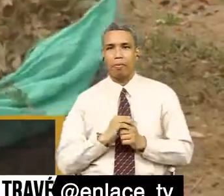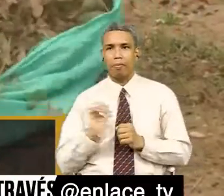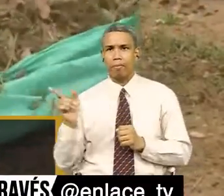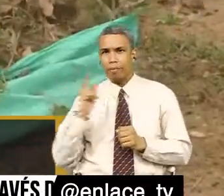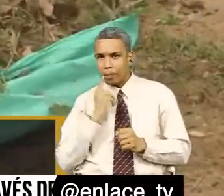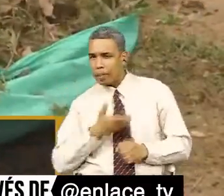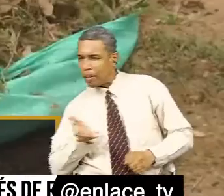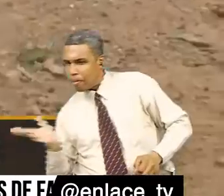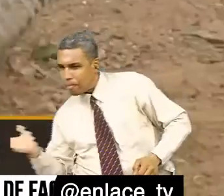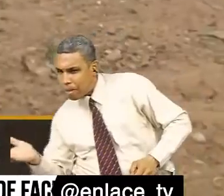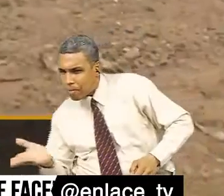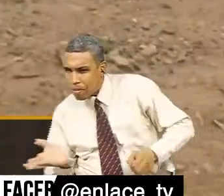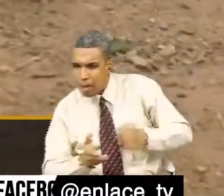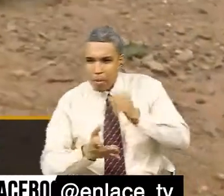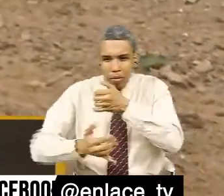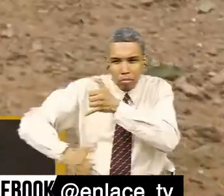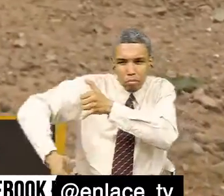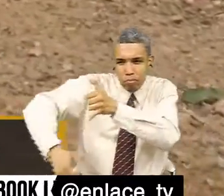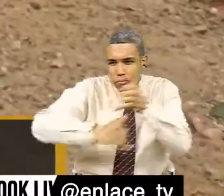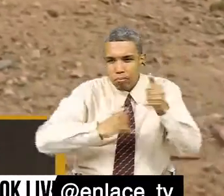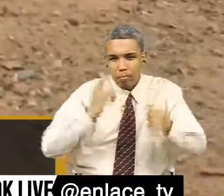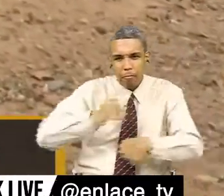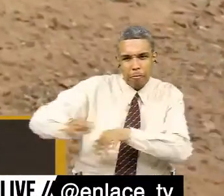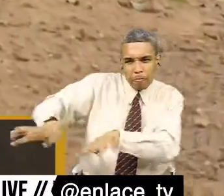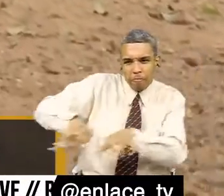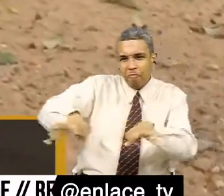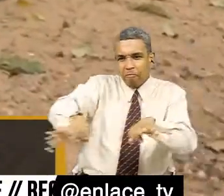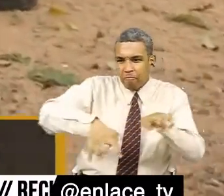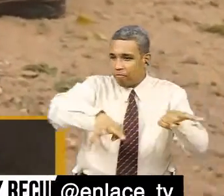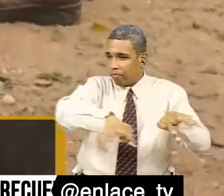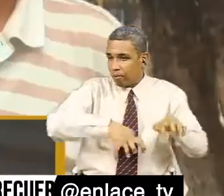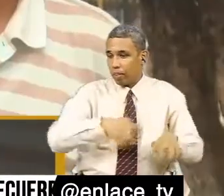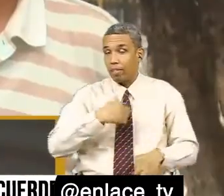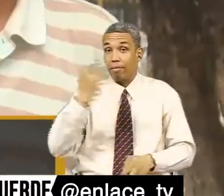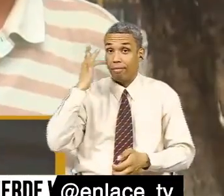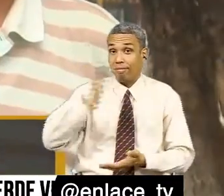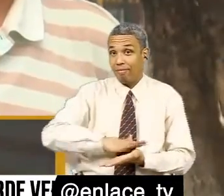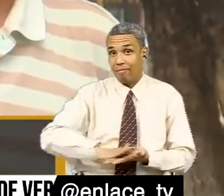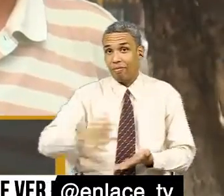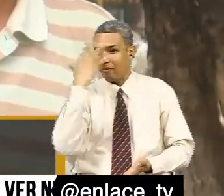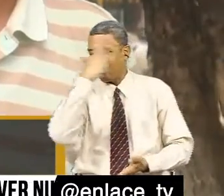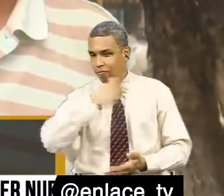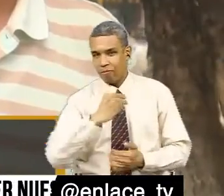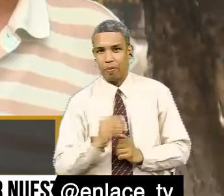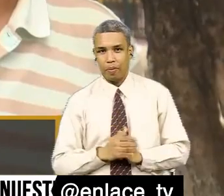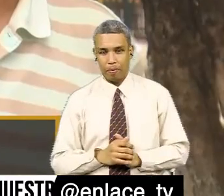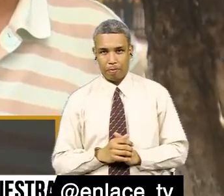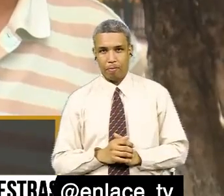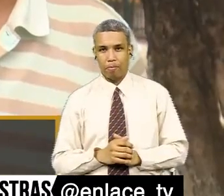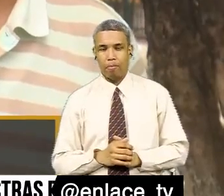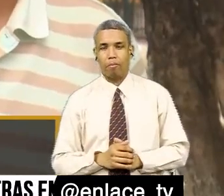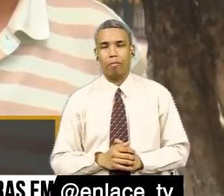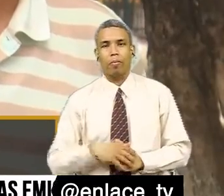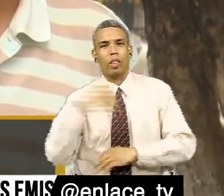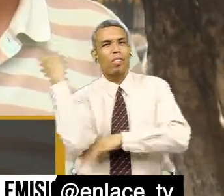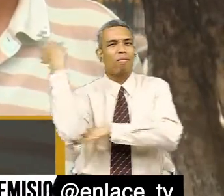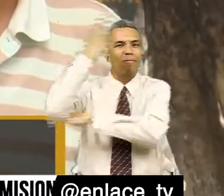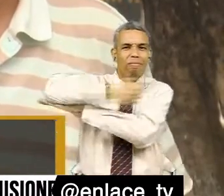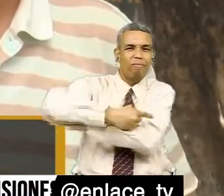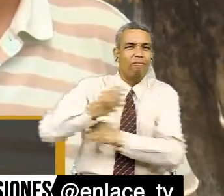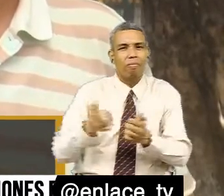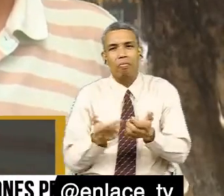este sector de la Comuna 5, donde se reúne toda la familia. Hoy precisamente lo que se está haciendo es recuperar